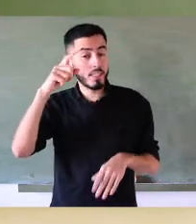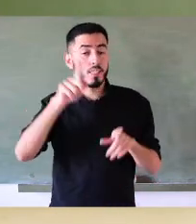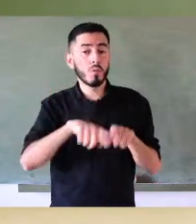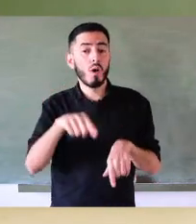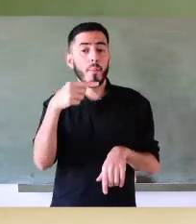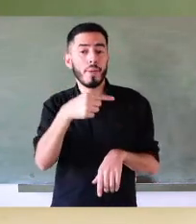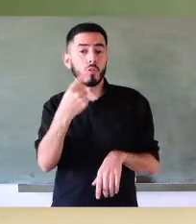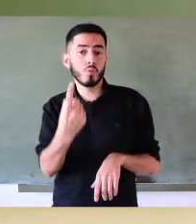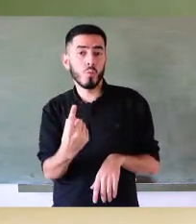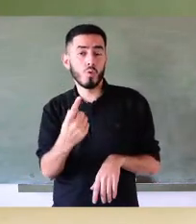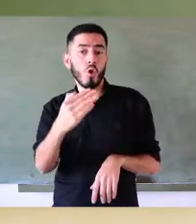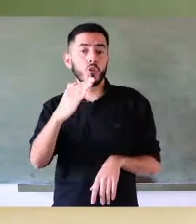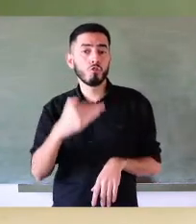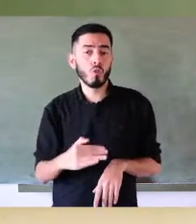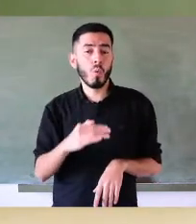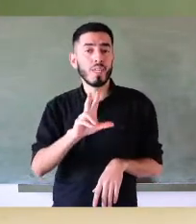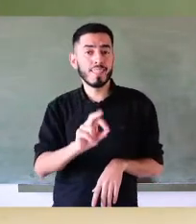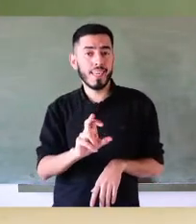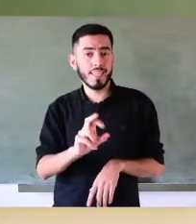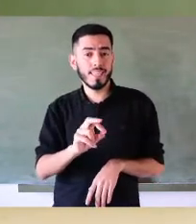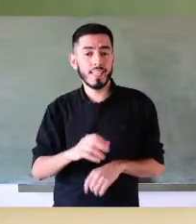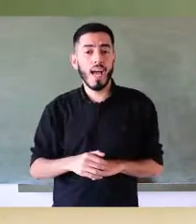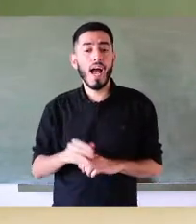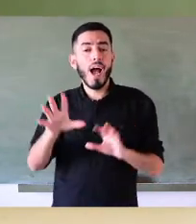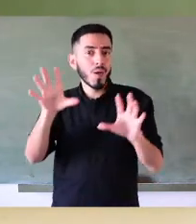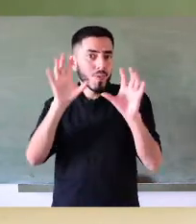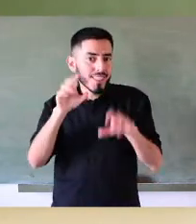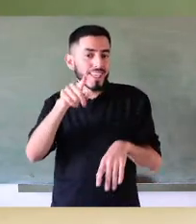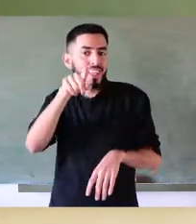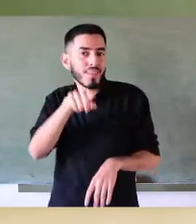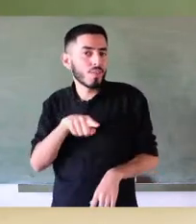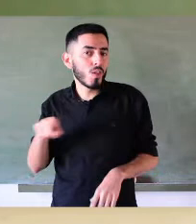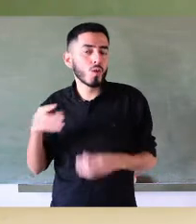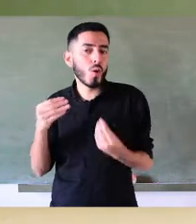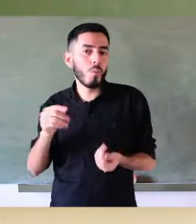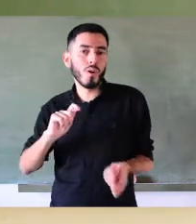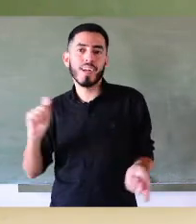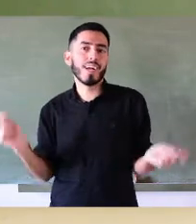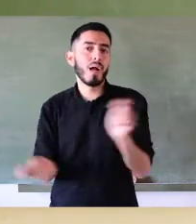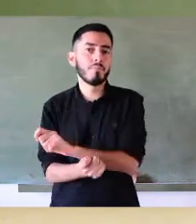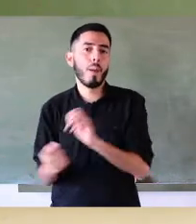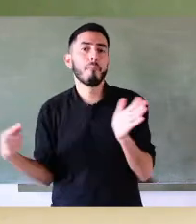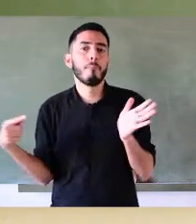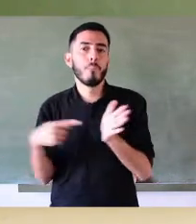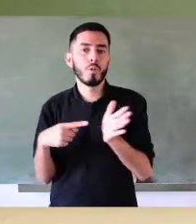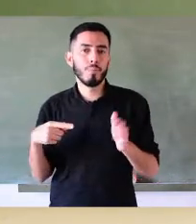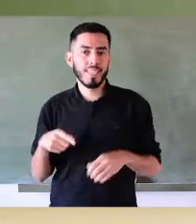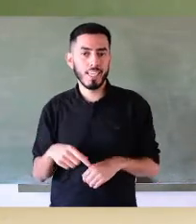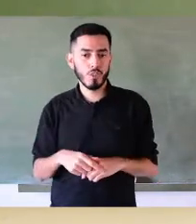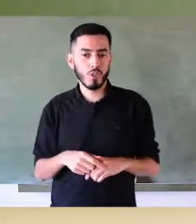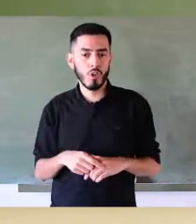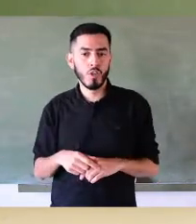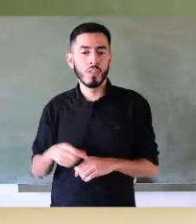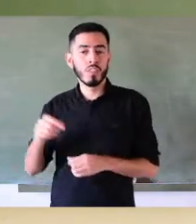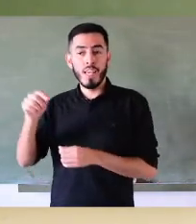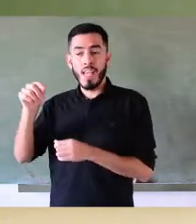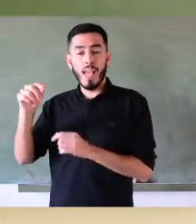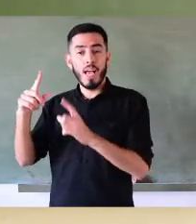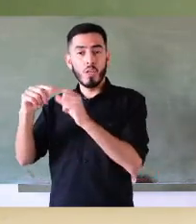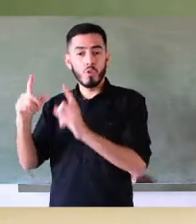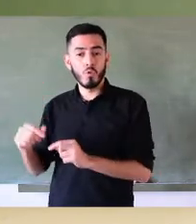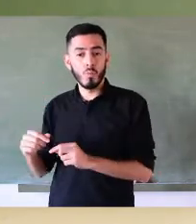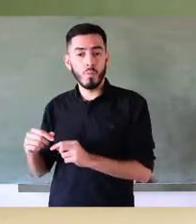sobre 30. La división, recordemos que siempre debemos pasar a multiplicación e invertir la segunda